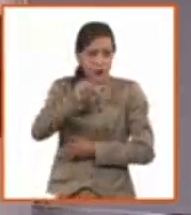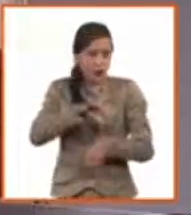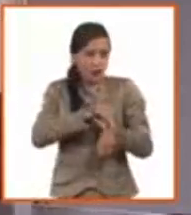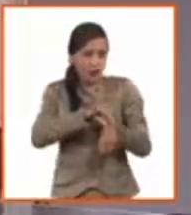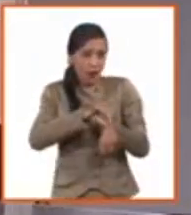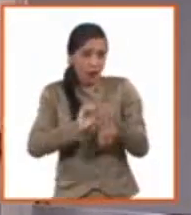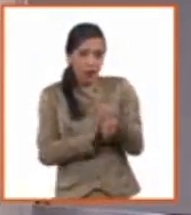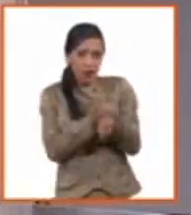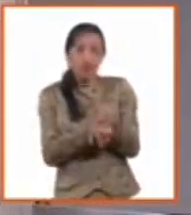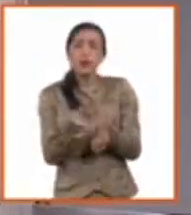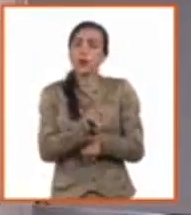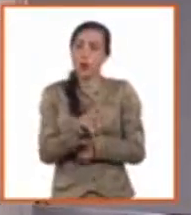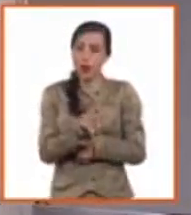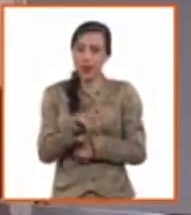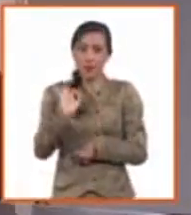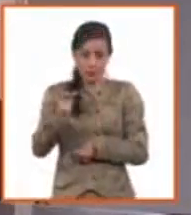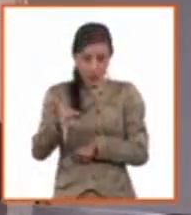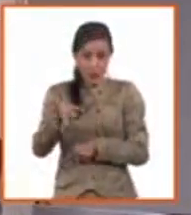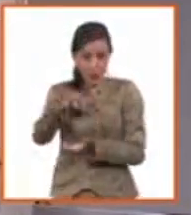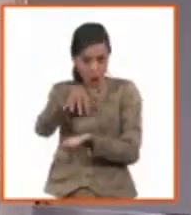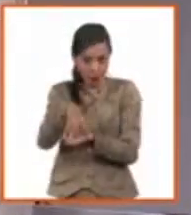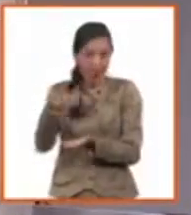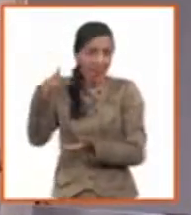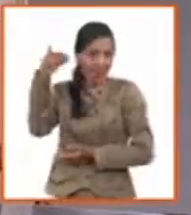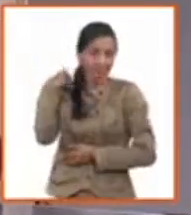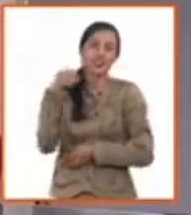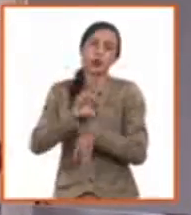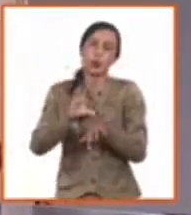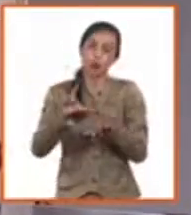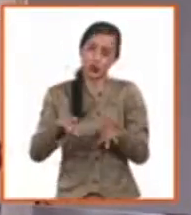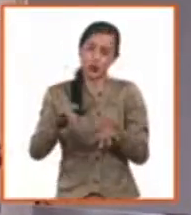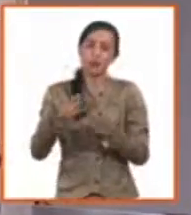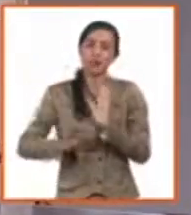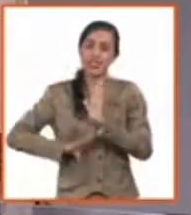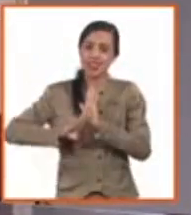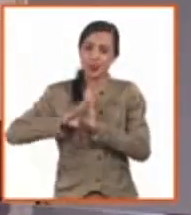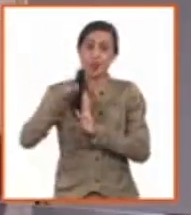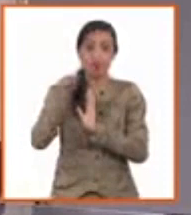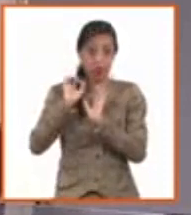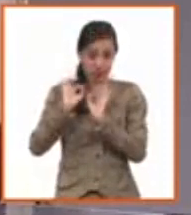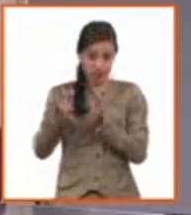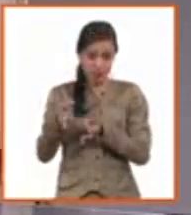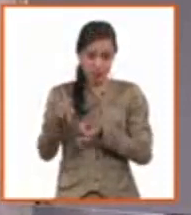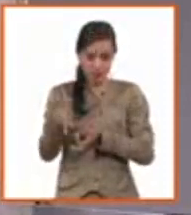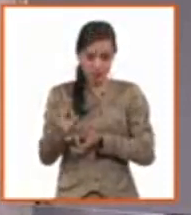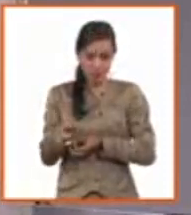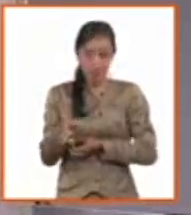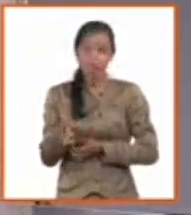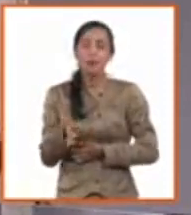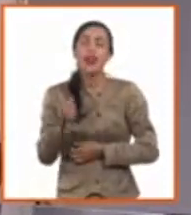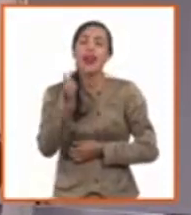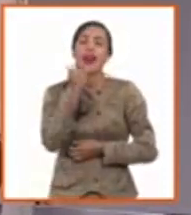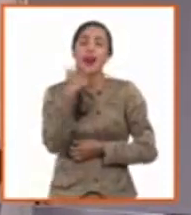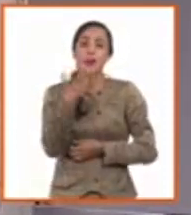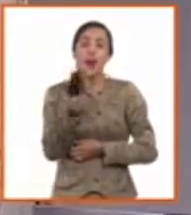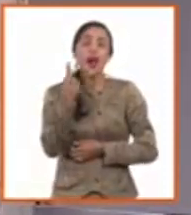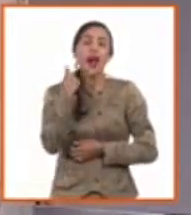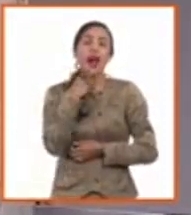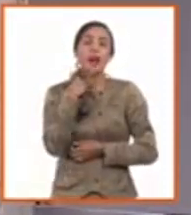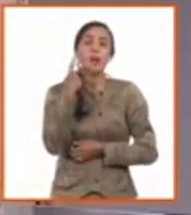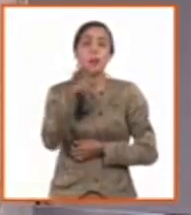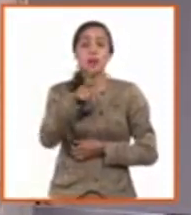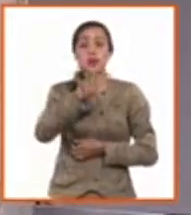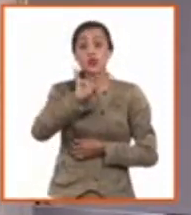sí mismo así que desde esa época bueno pues sus inicios se marcan allí y además en el